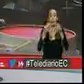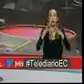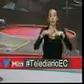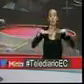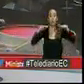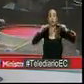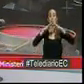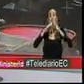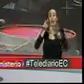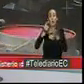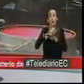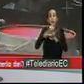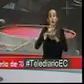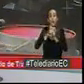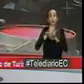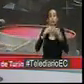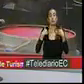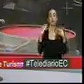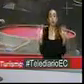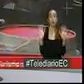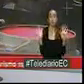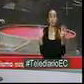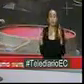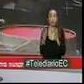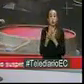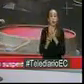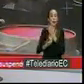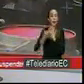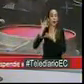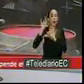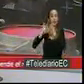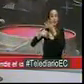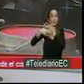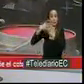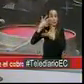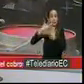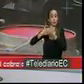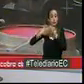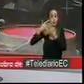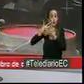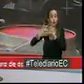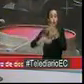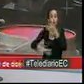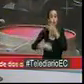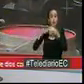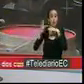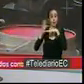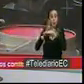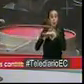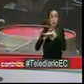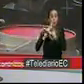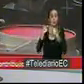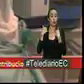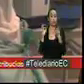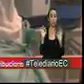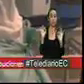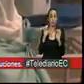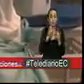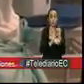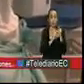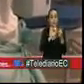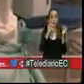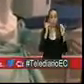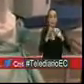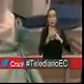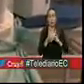crediticios para los clientes. No afectará el historial crediticio de los clientes de la banca pública, privada y del BIES.